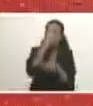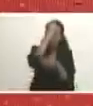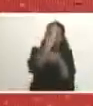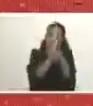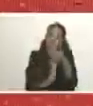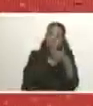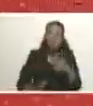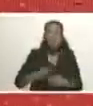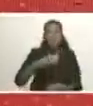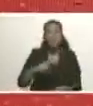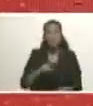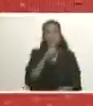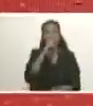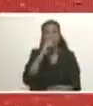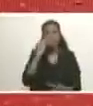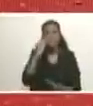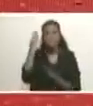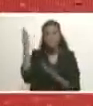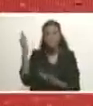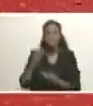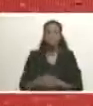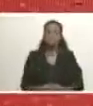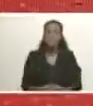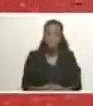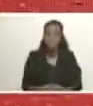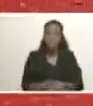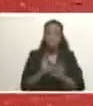mi comandante en jefe Nicolás Maduro Moro,